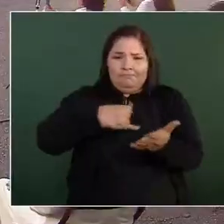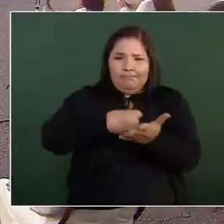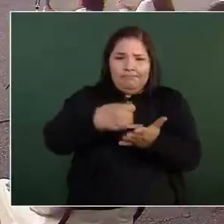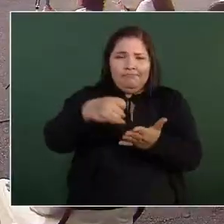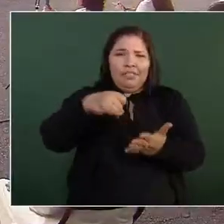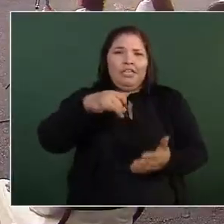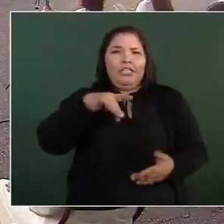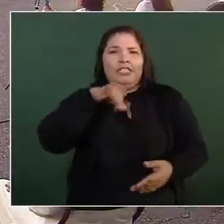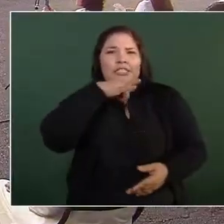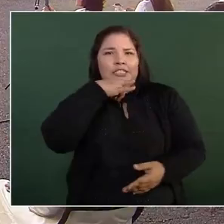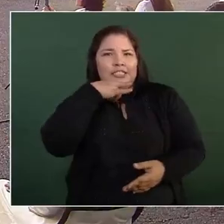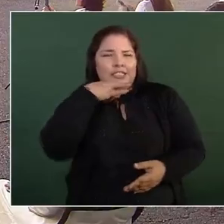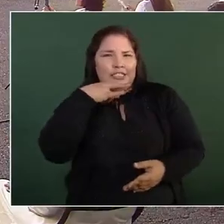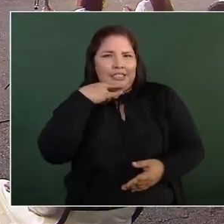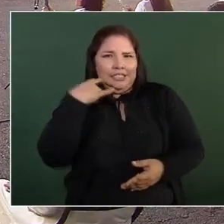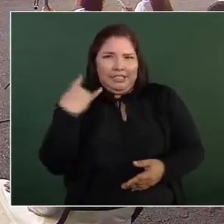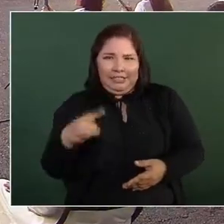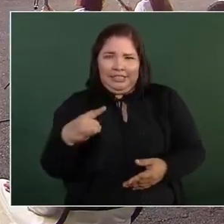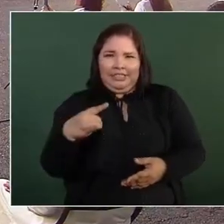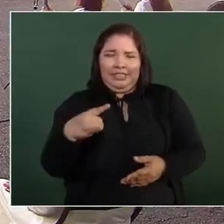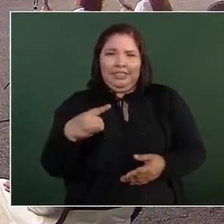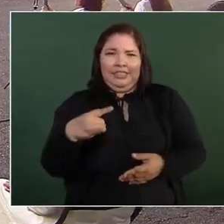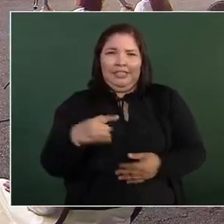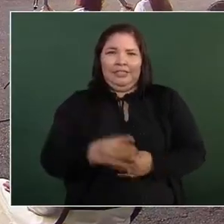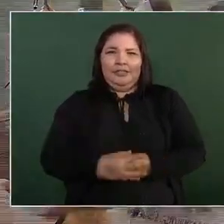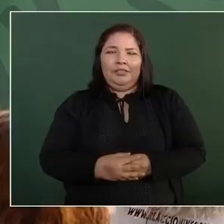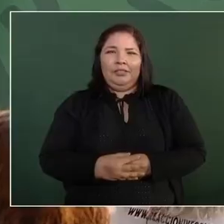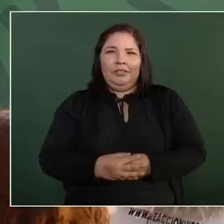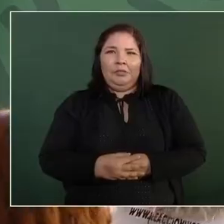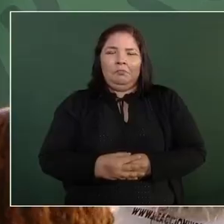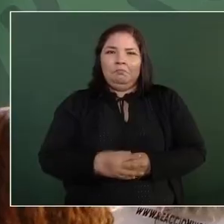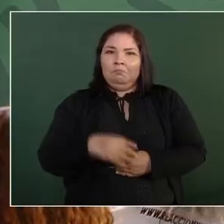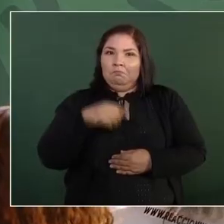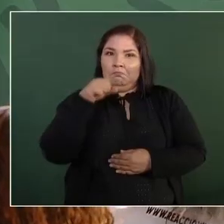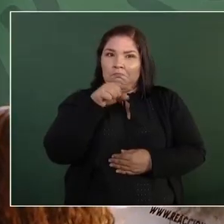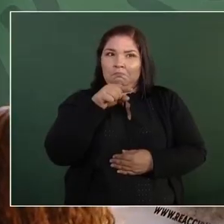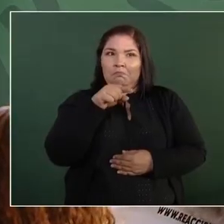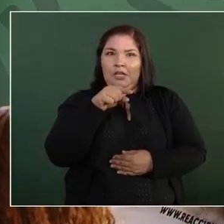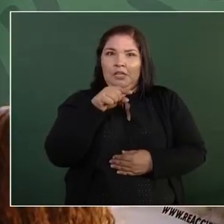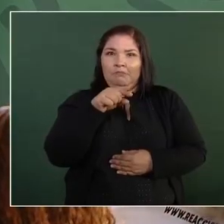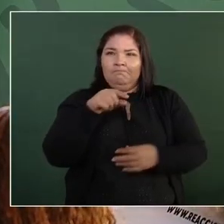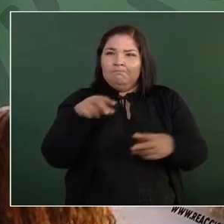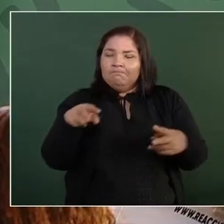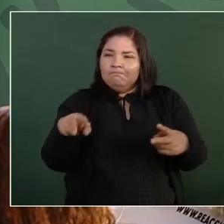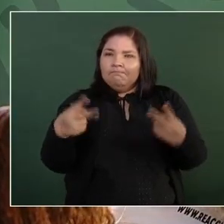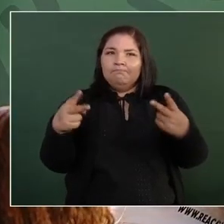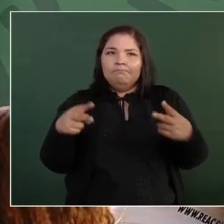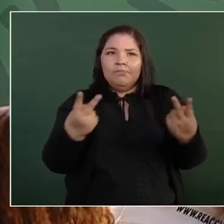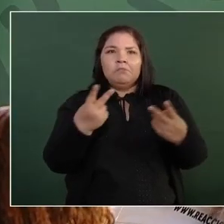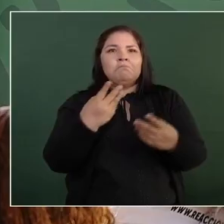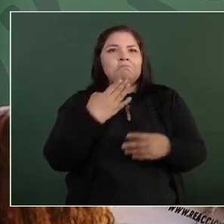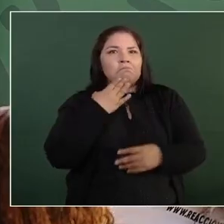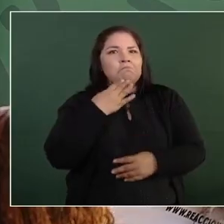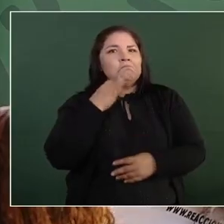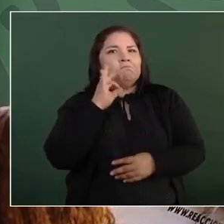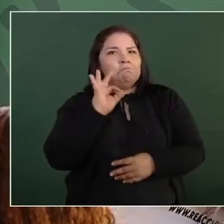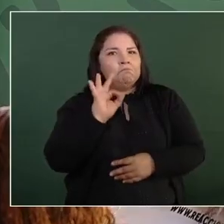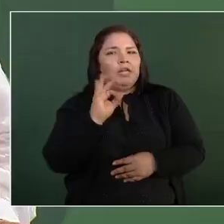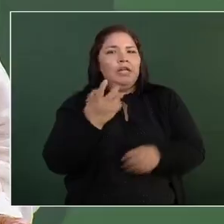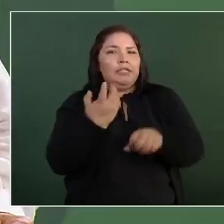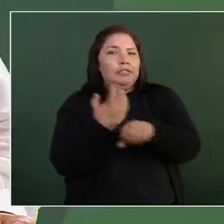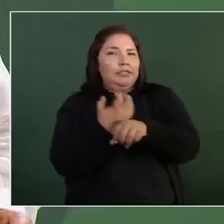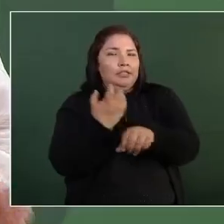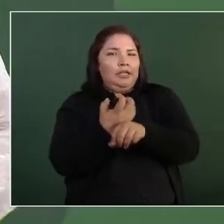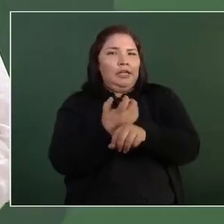chile. Chile que tiene un nicho de comercialización seguro en Estados Unidos, extranjero.